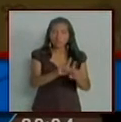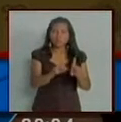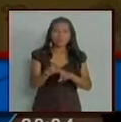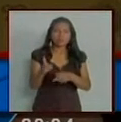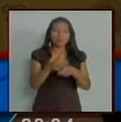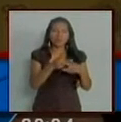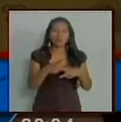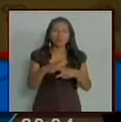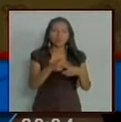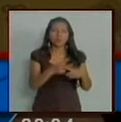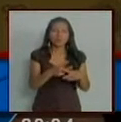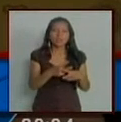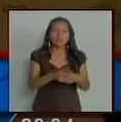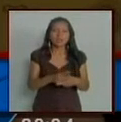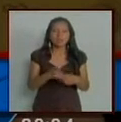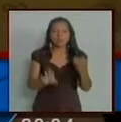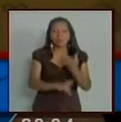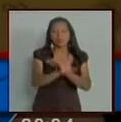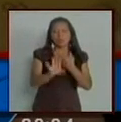que